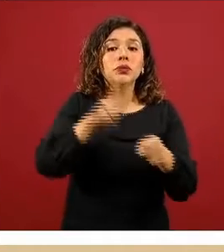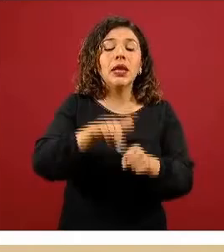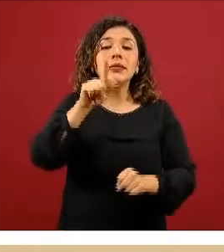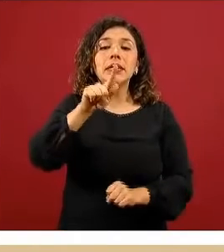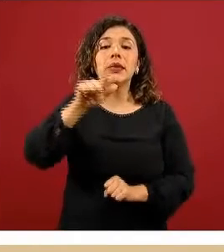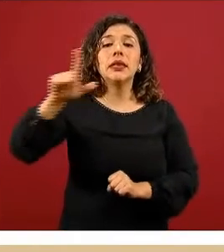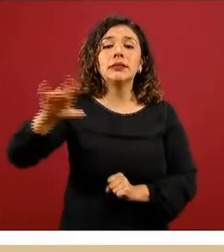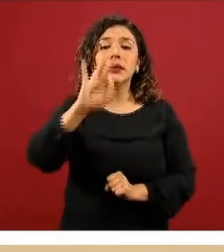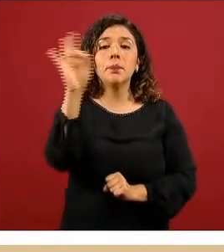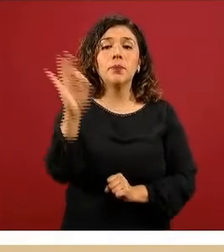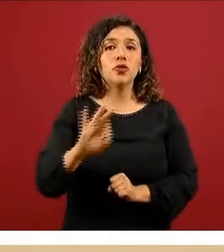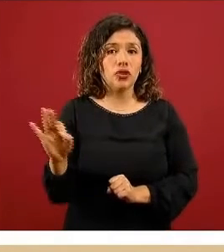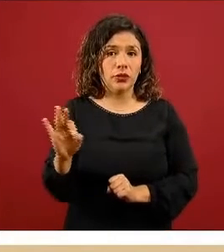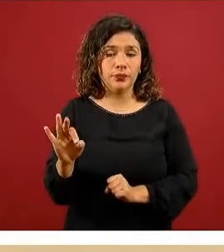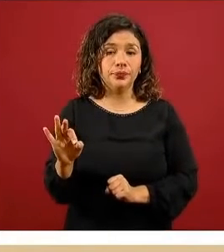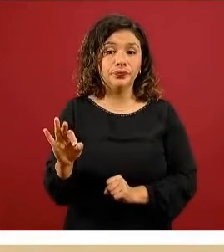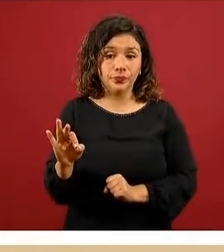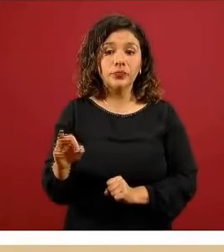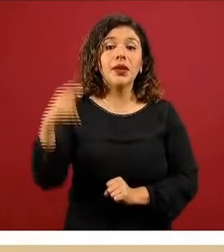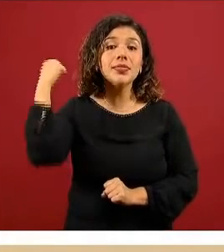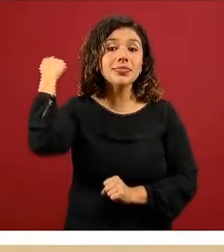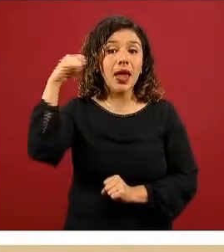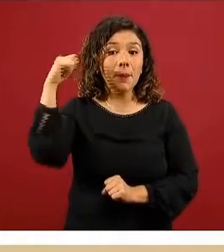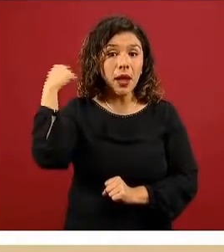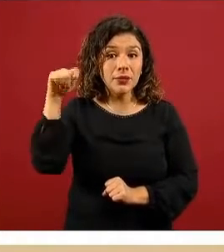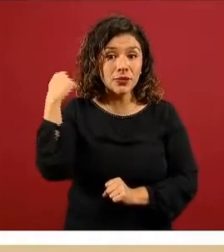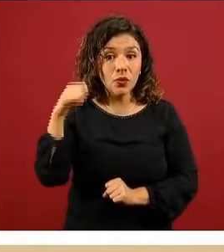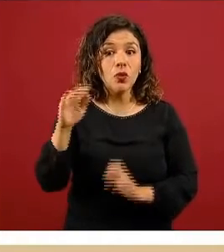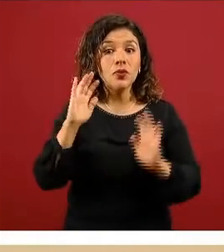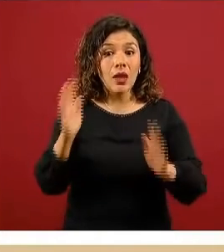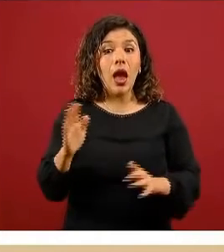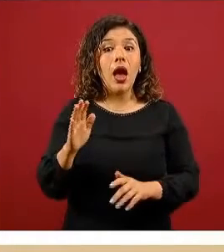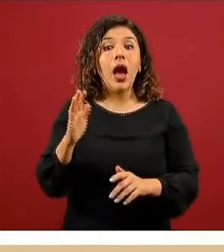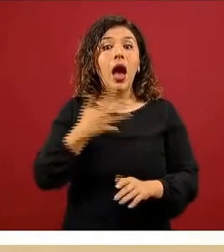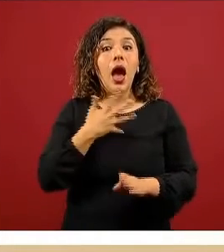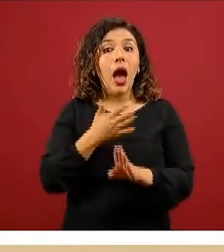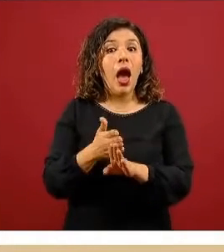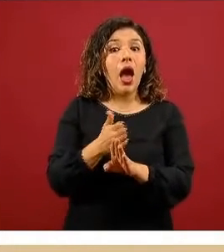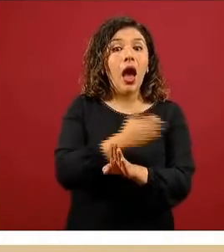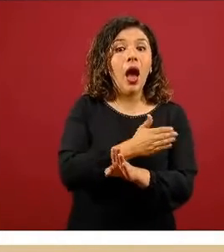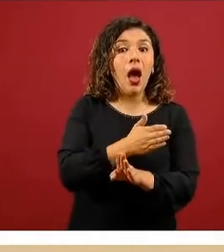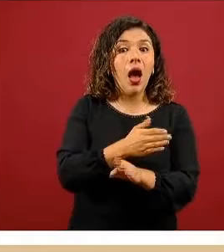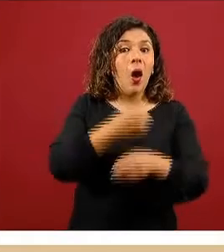de 77%. Tabasco, que había llegado a una ocupación